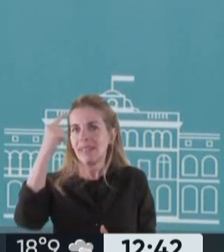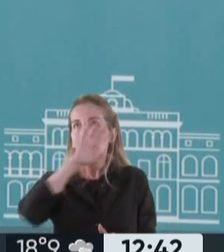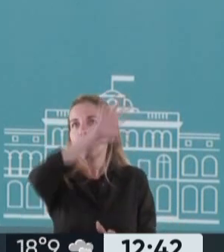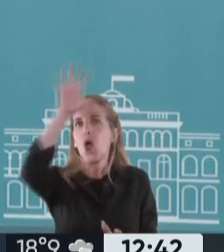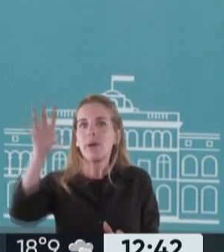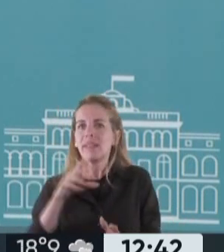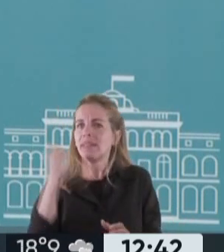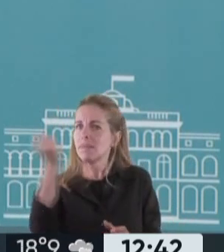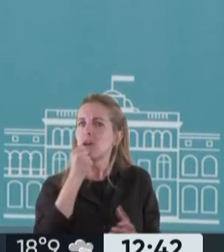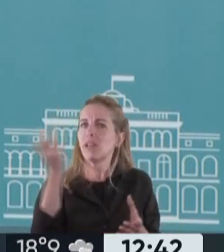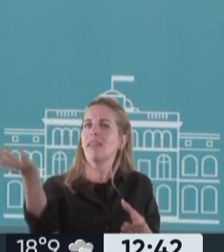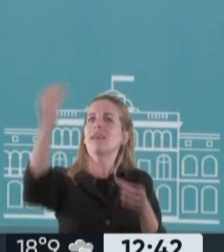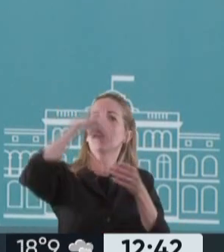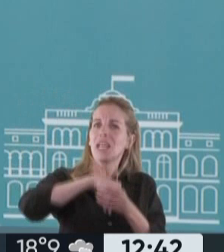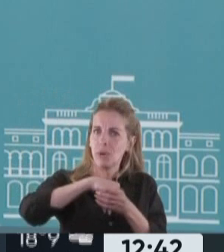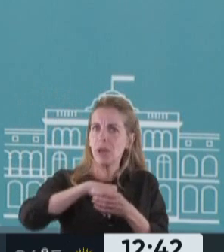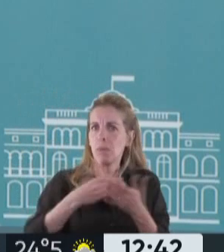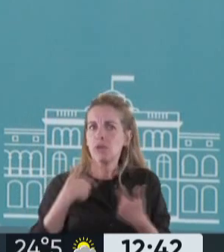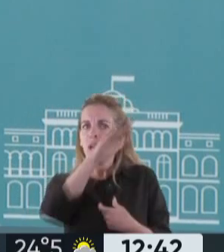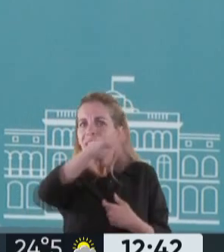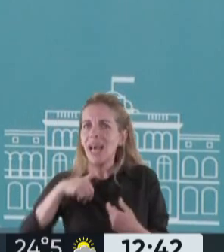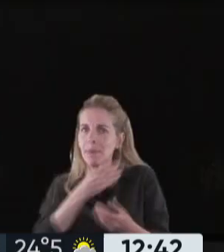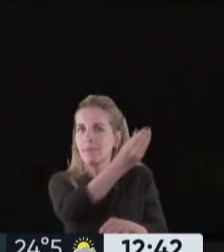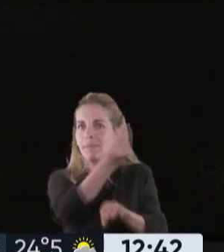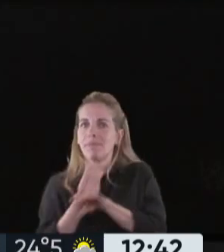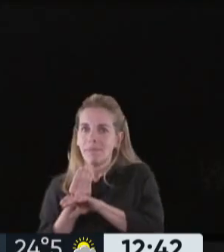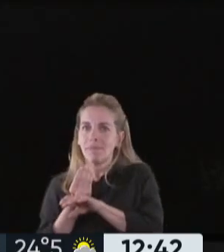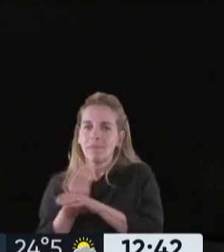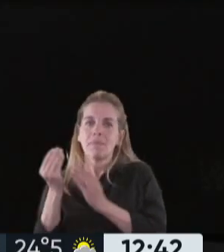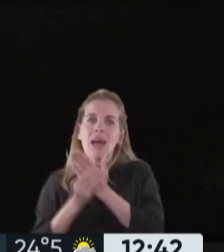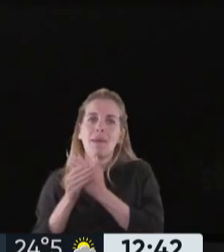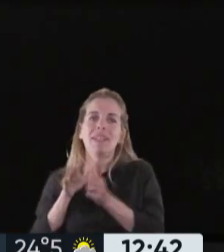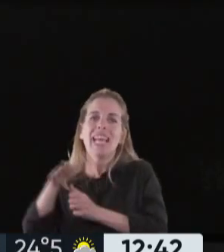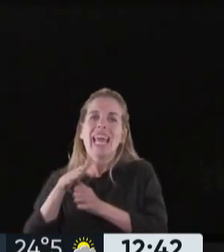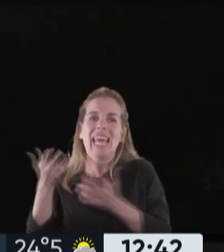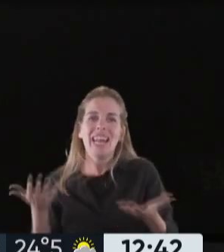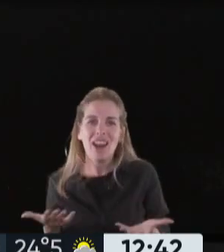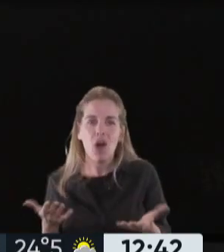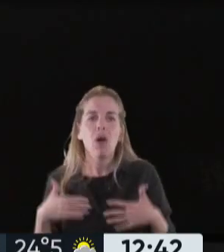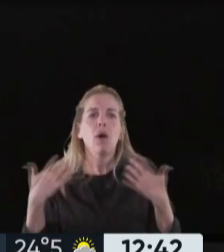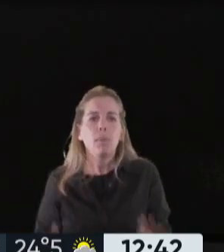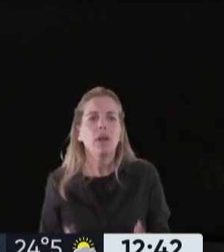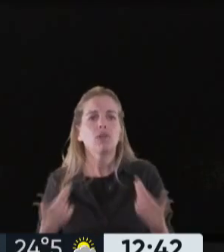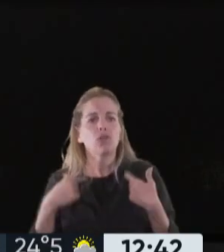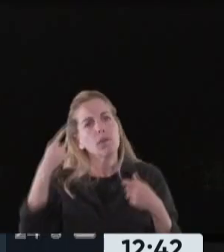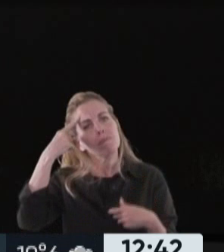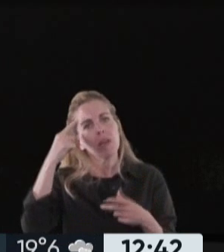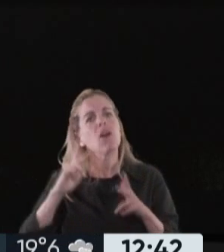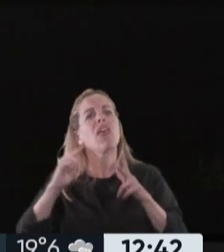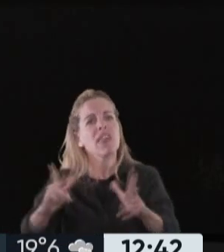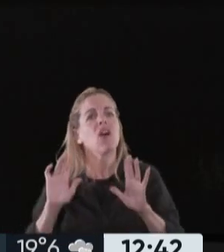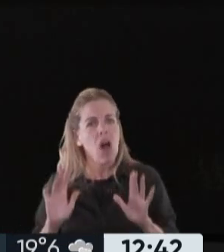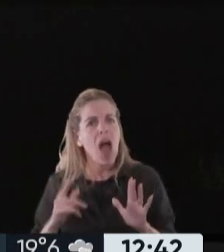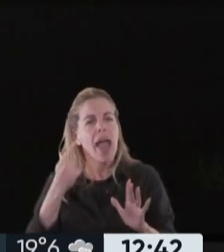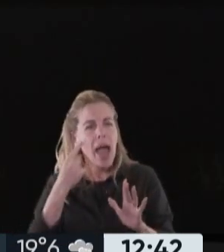la convoca también para hacerse cargo de un área extremadamente sensible. Por eso yo digo, hay que ver